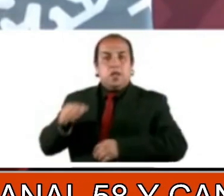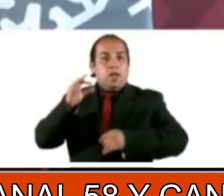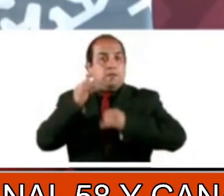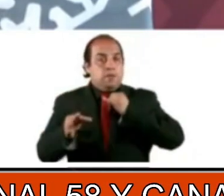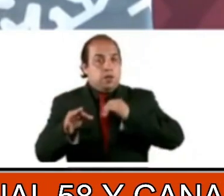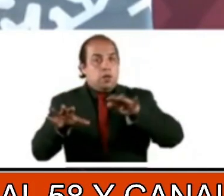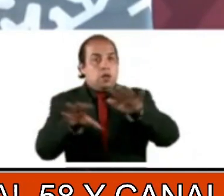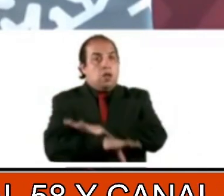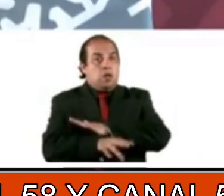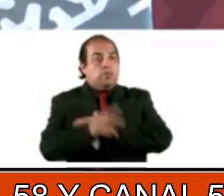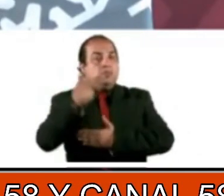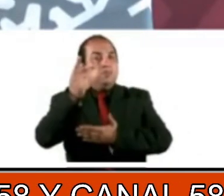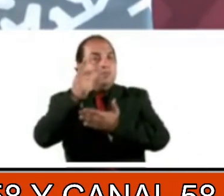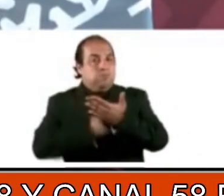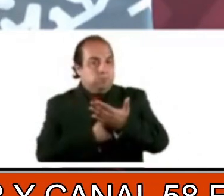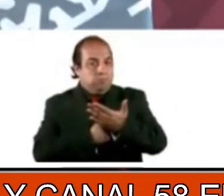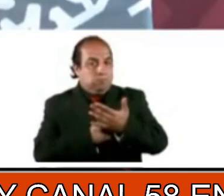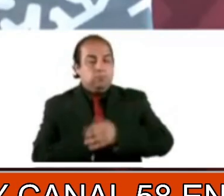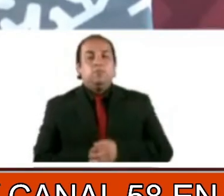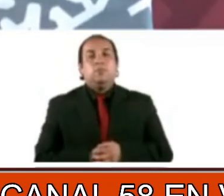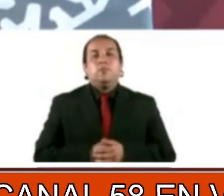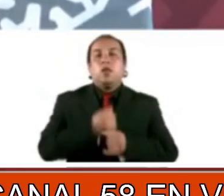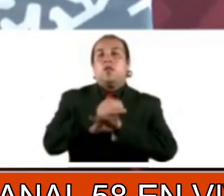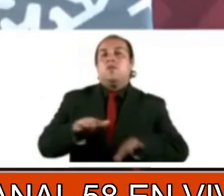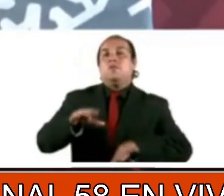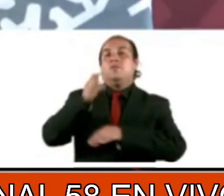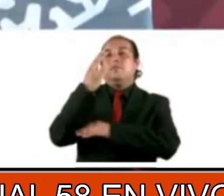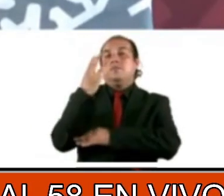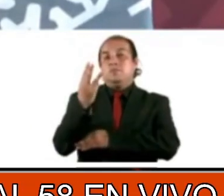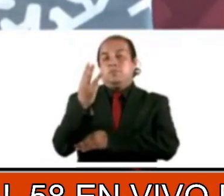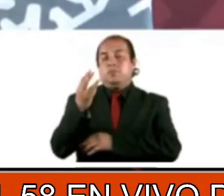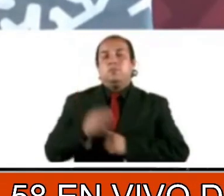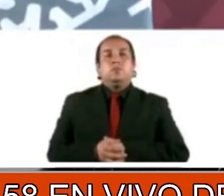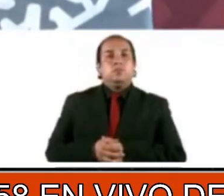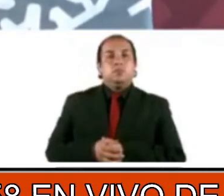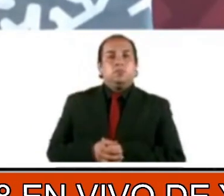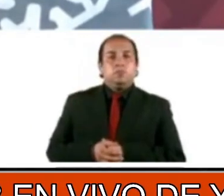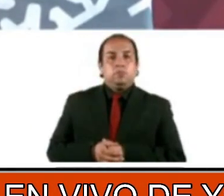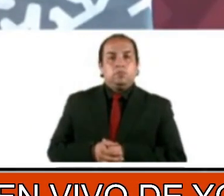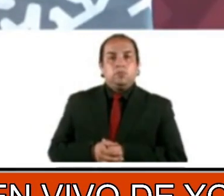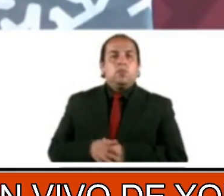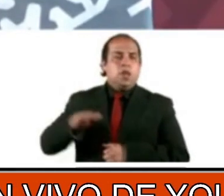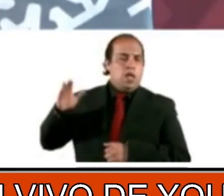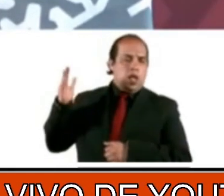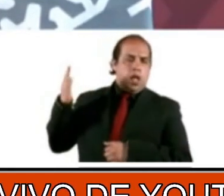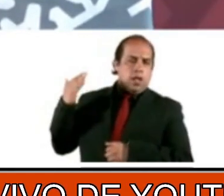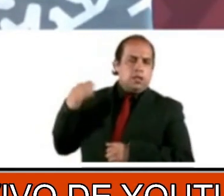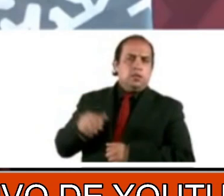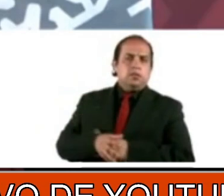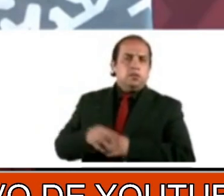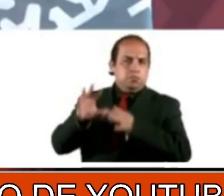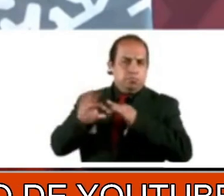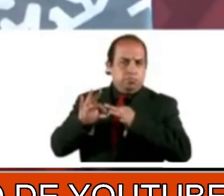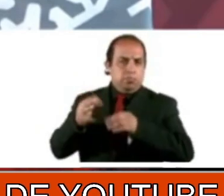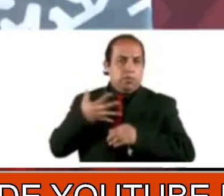con otra metodología. El reporte 3, el que se ha mencionado, está hecho